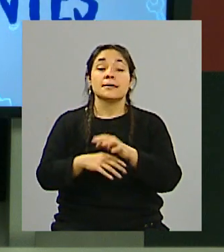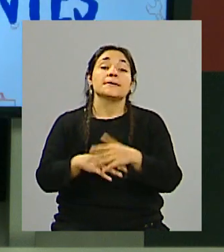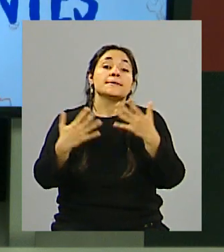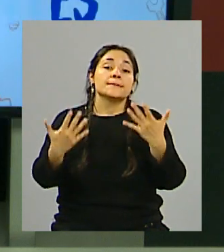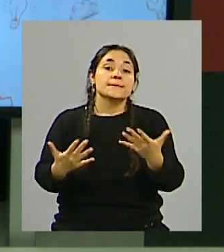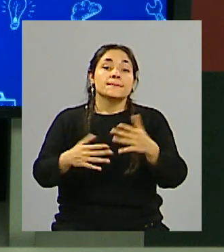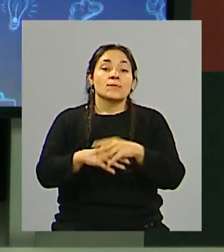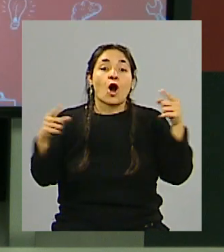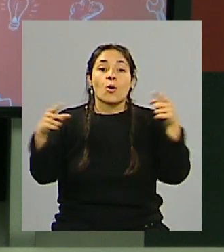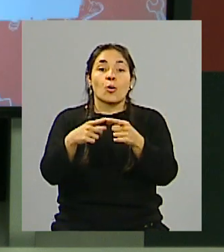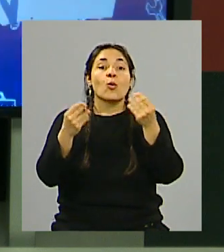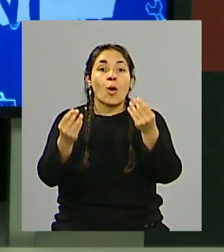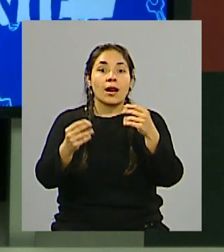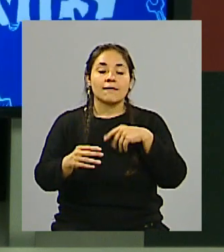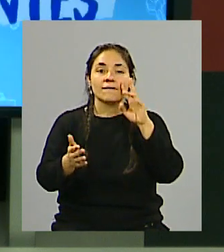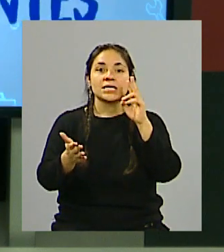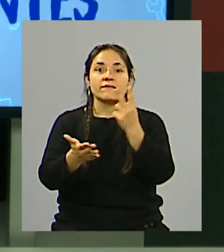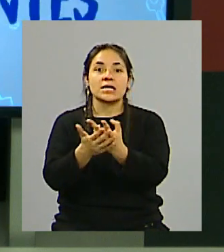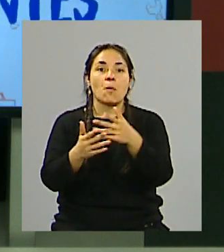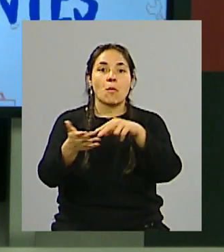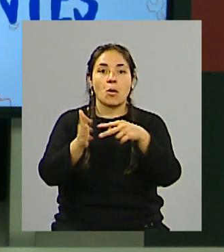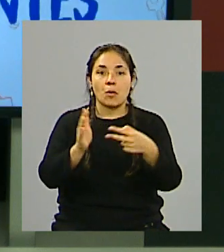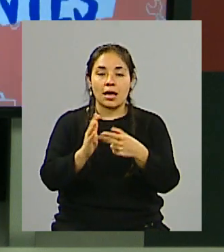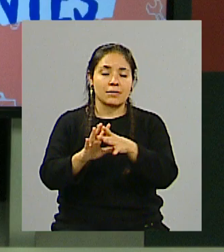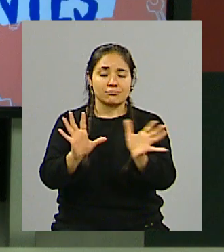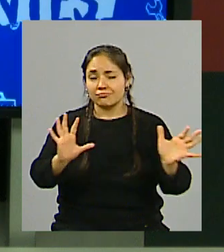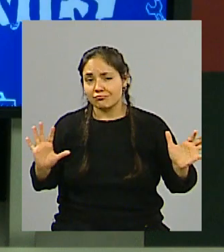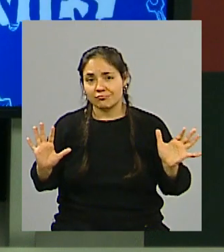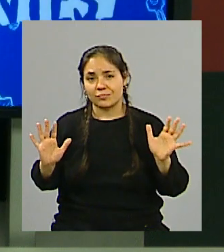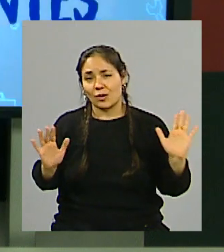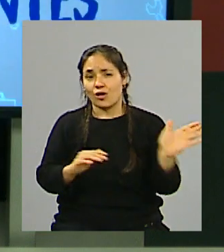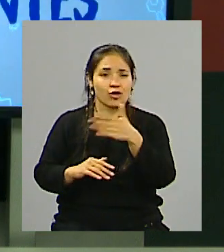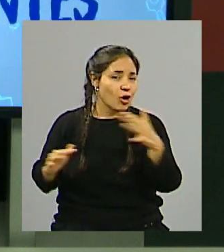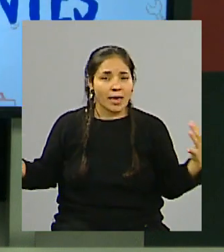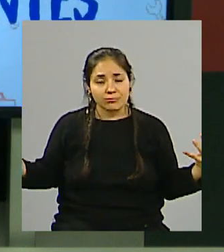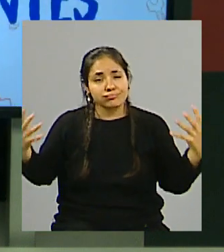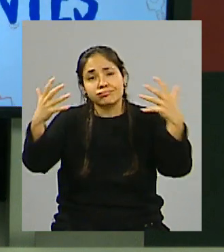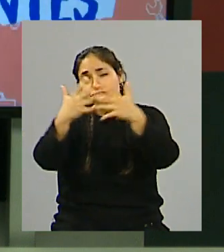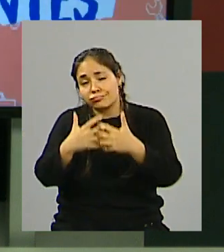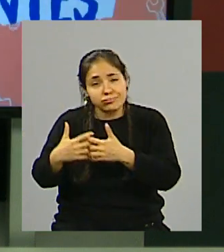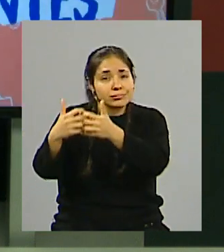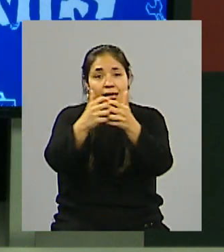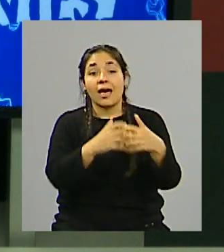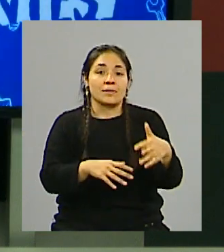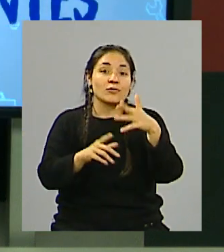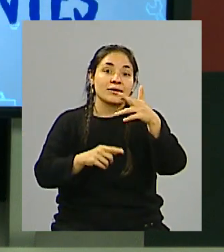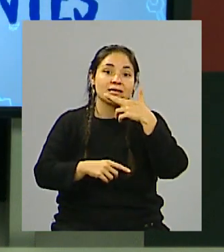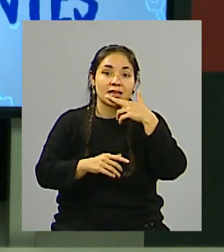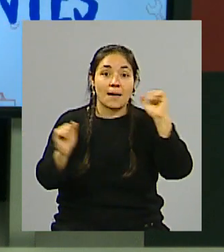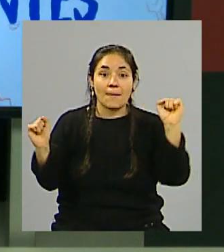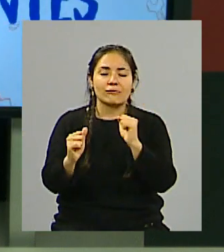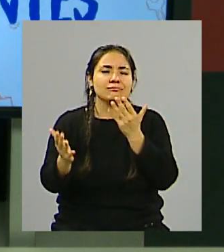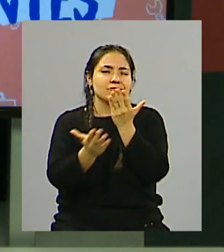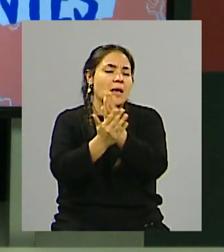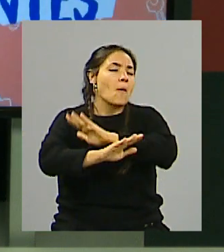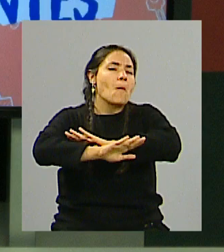es poder visibilizarla y unirnos, ¿no? En este 17 de mayo puntualmente, bueno, a gritar basta